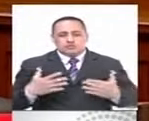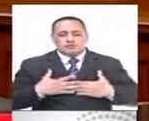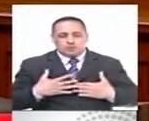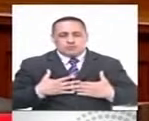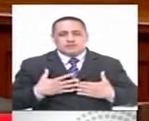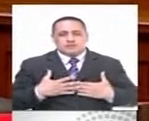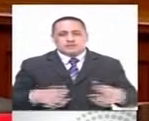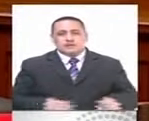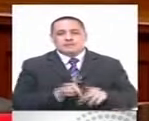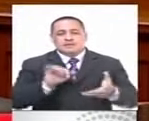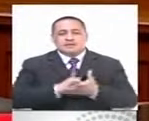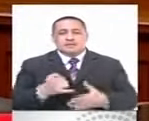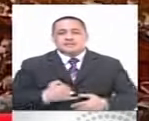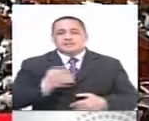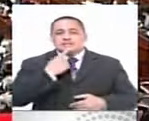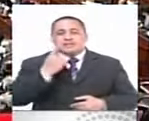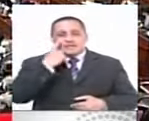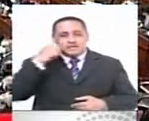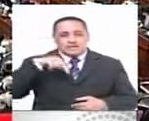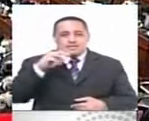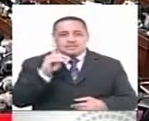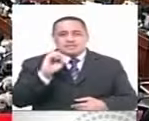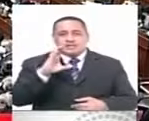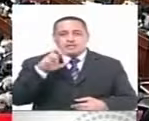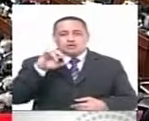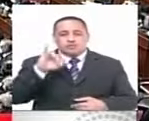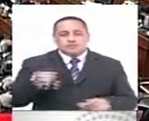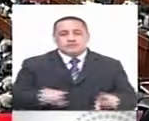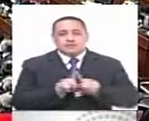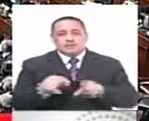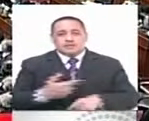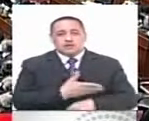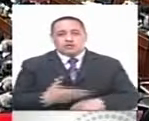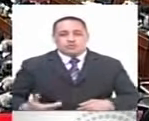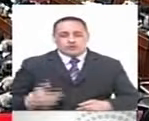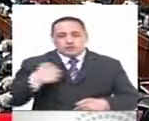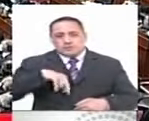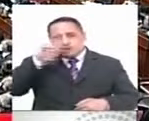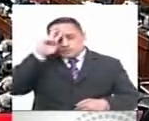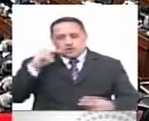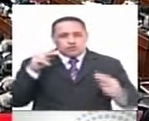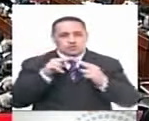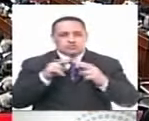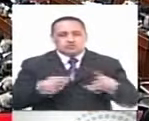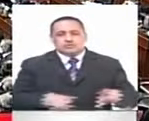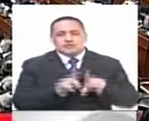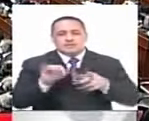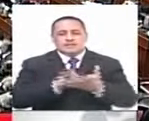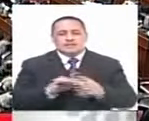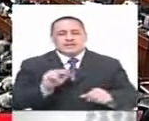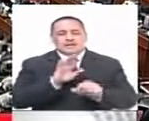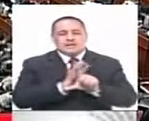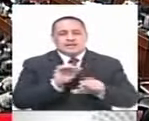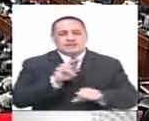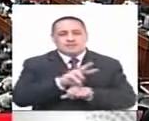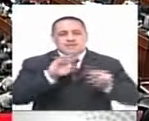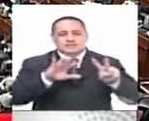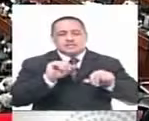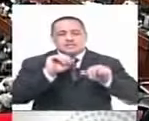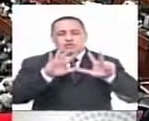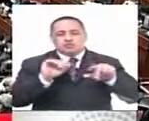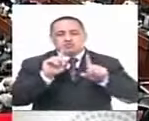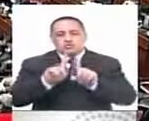biológicos que está en INDECOPI. Considerando que el Estado peruano ha reconocido a través de la Ley